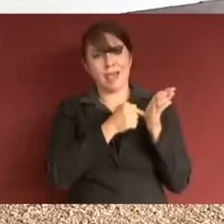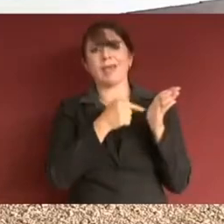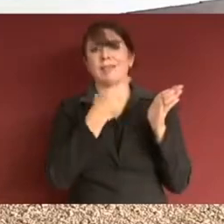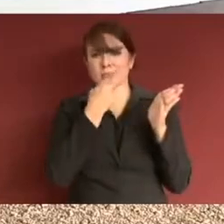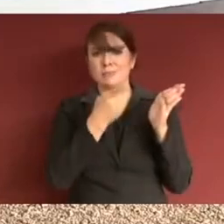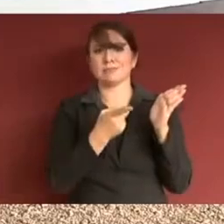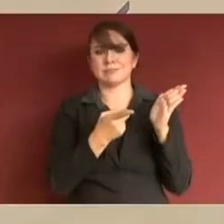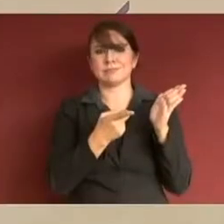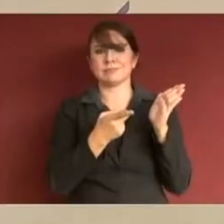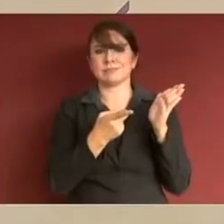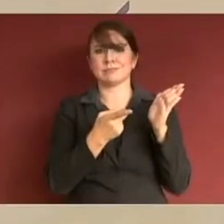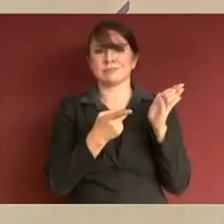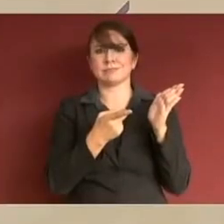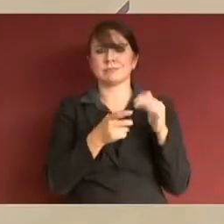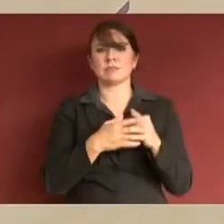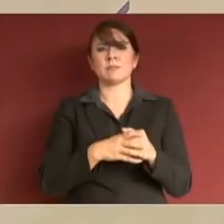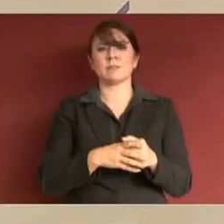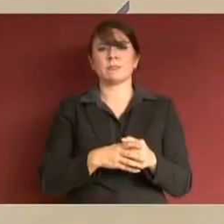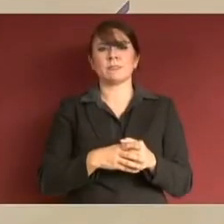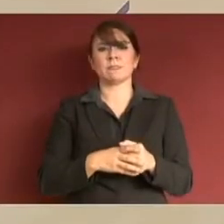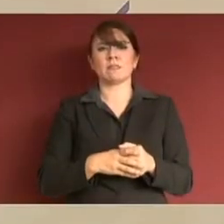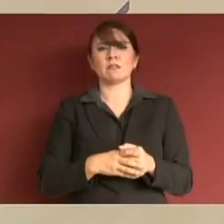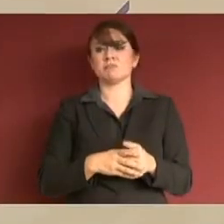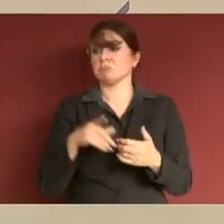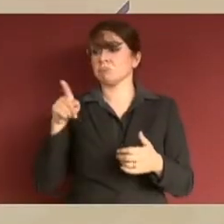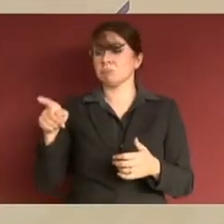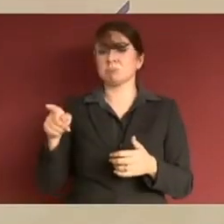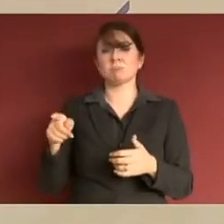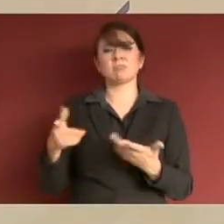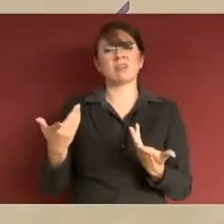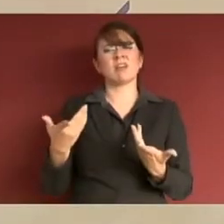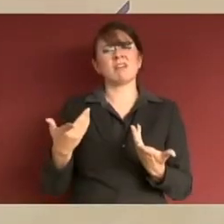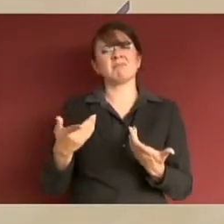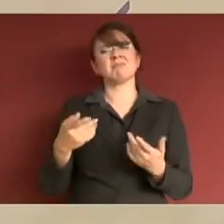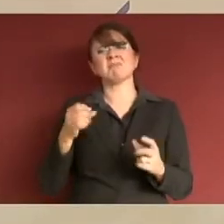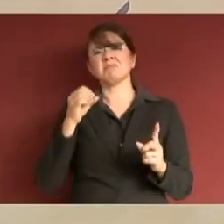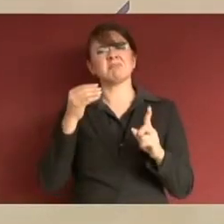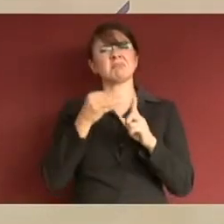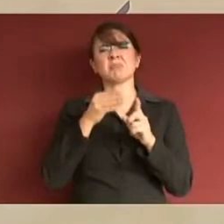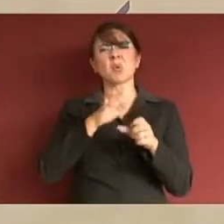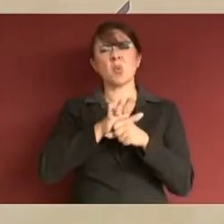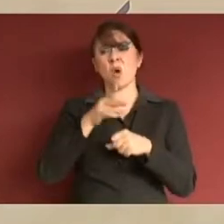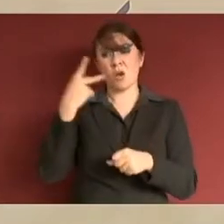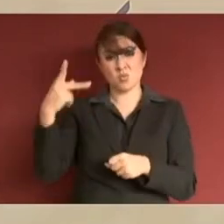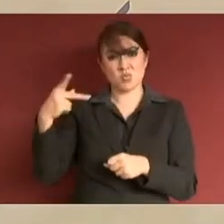Es una de sus funciones, de sus tareas.